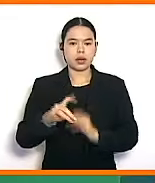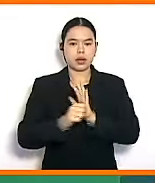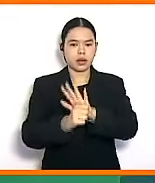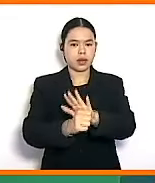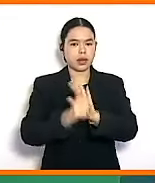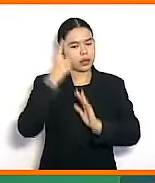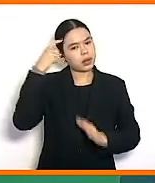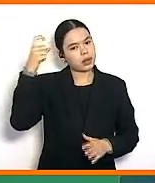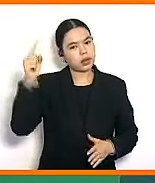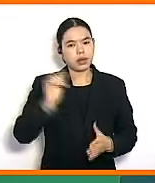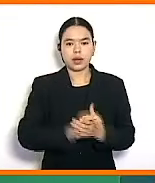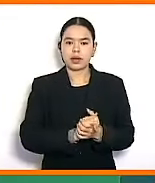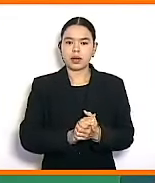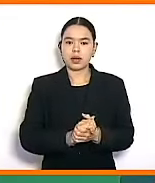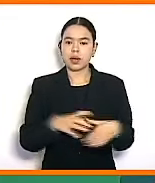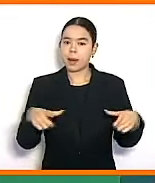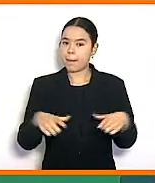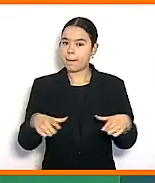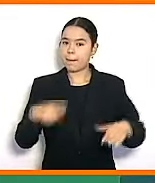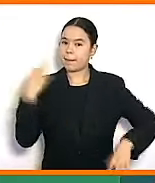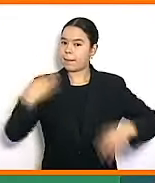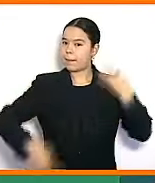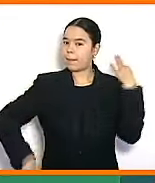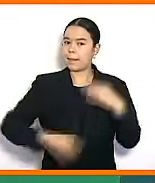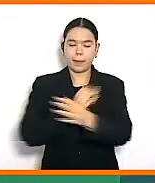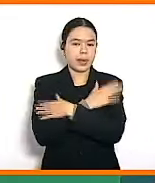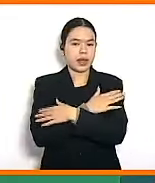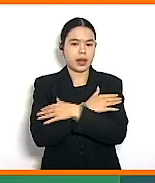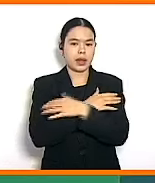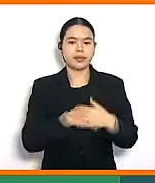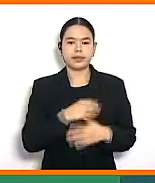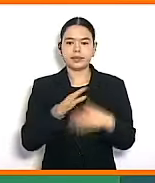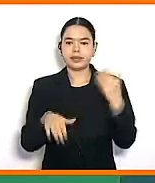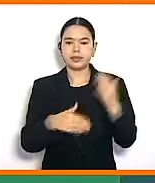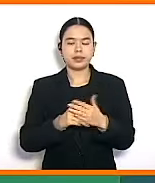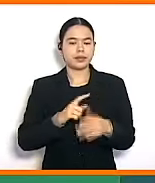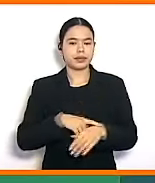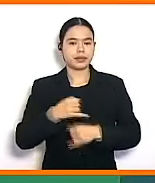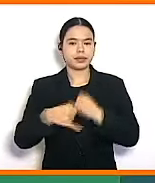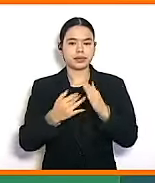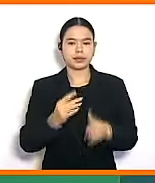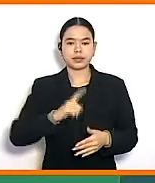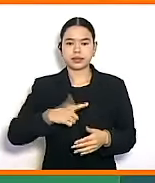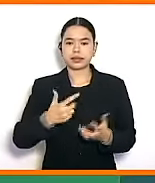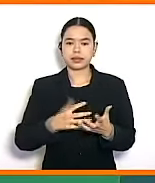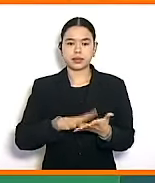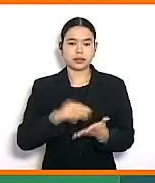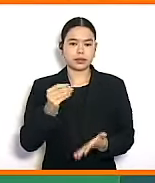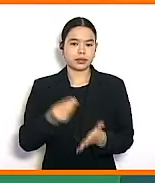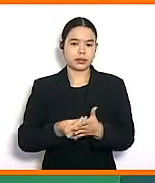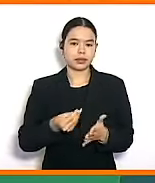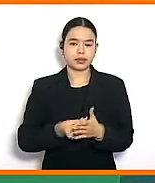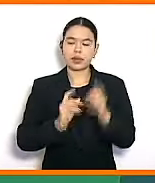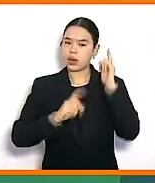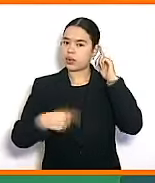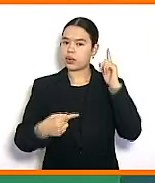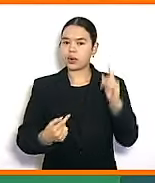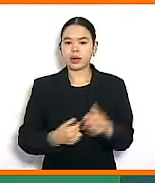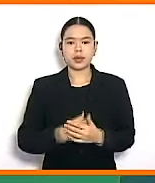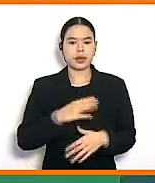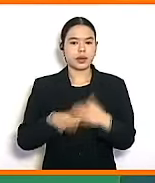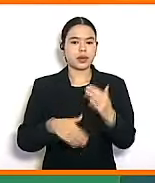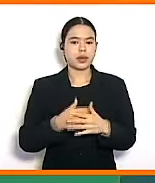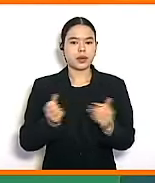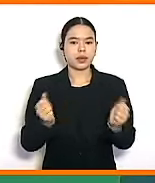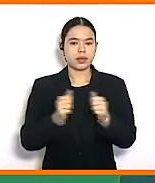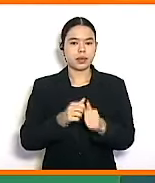su símbolo de sueños platos. Muchas felicidades. Ahora sí, jugadores, es momento de pasar a multiplicar tu premio de diaria. Acompáñame a